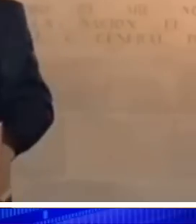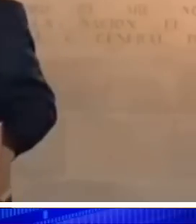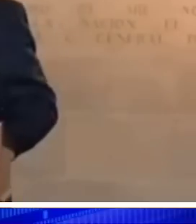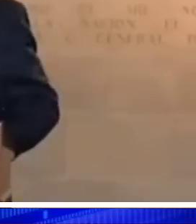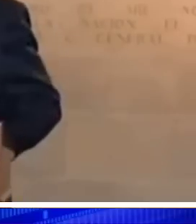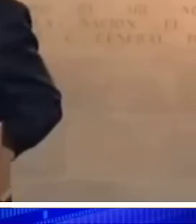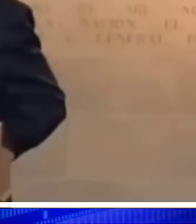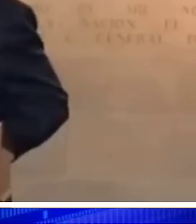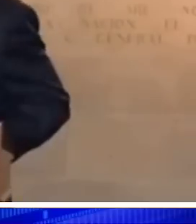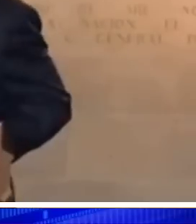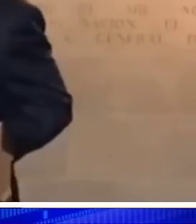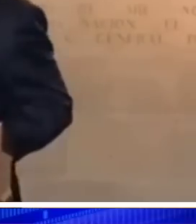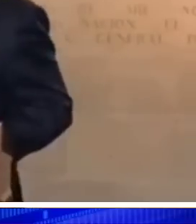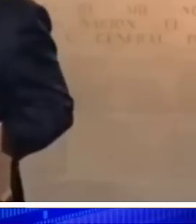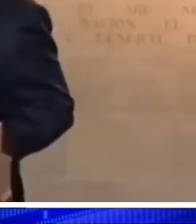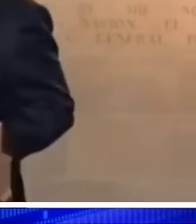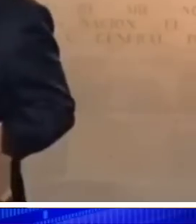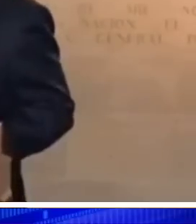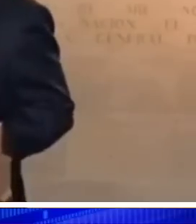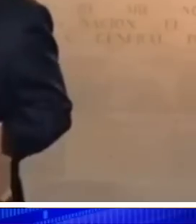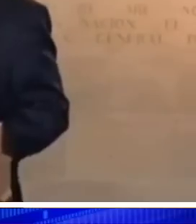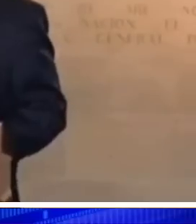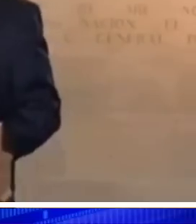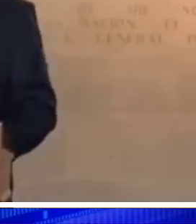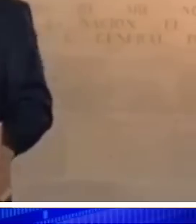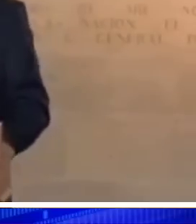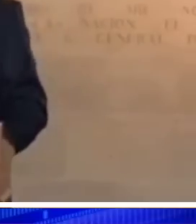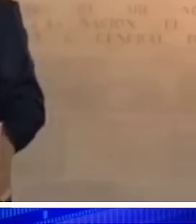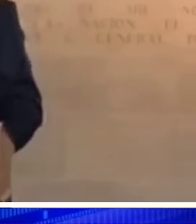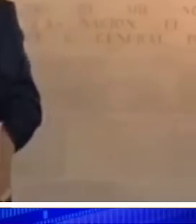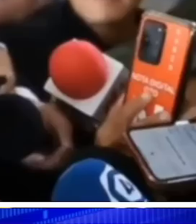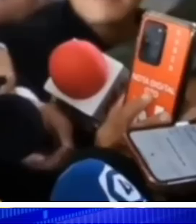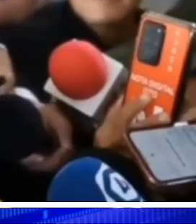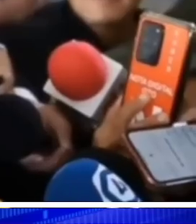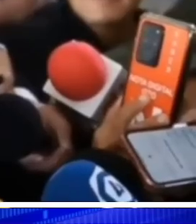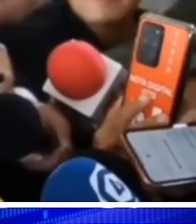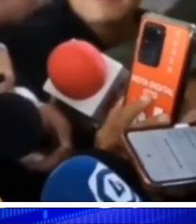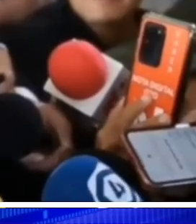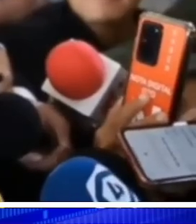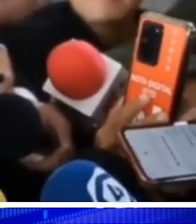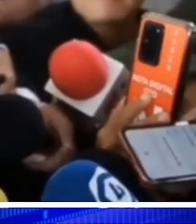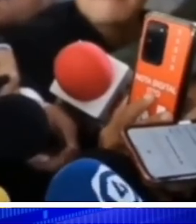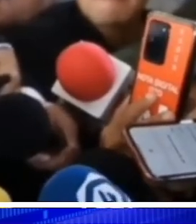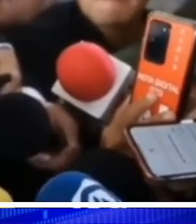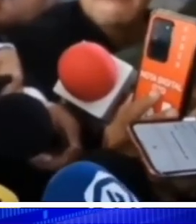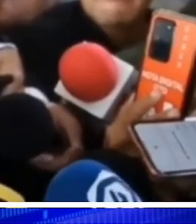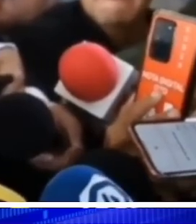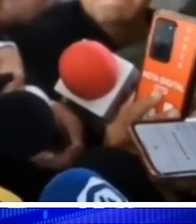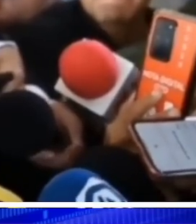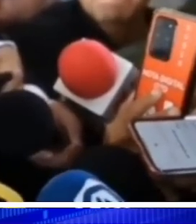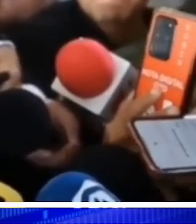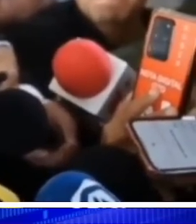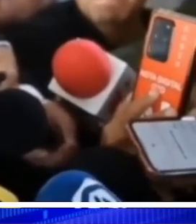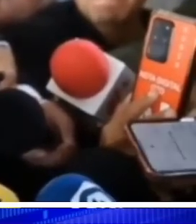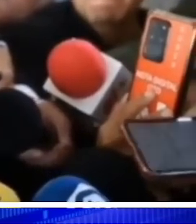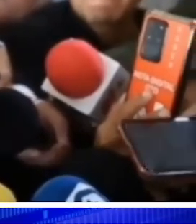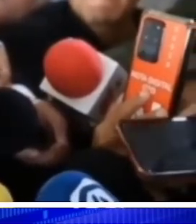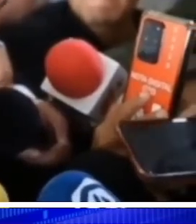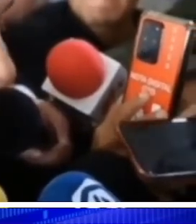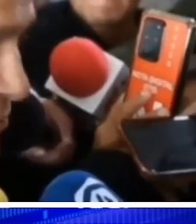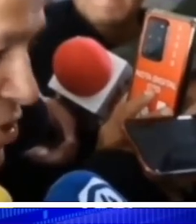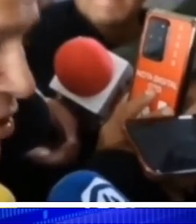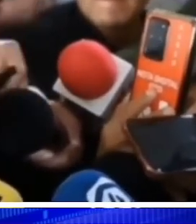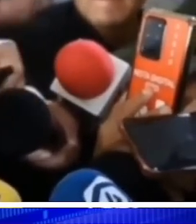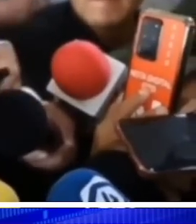que está enfrentando un estado como es Guanajuato en donde no solo los jueces sino también los diputados el gobierno